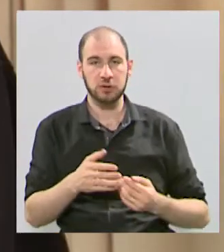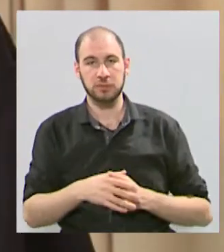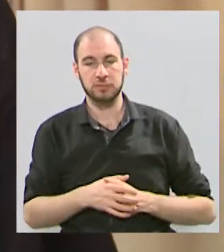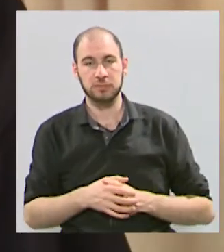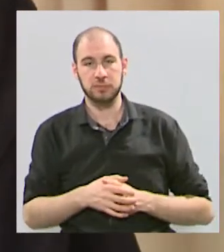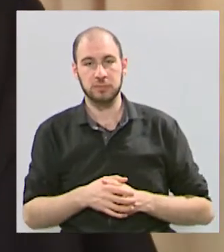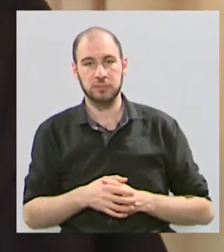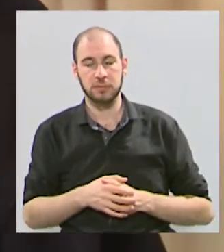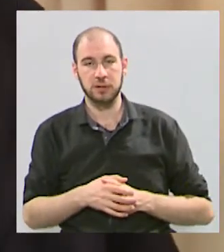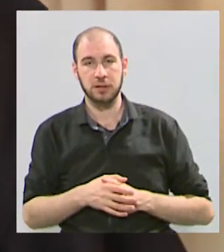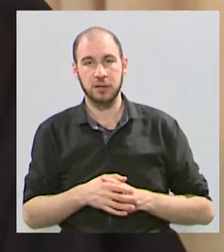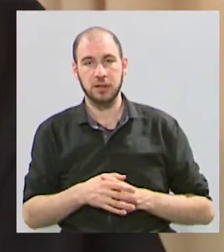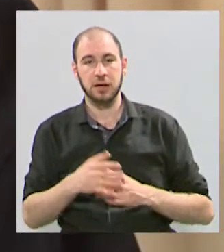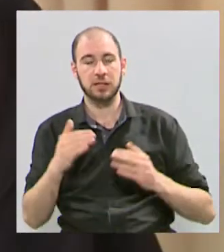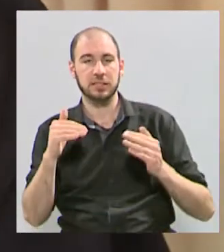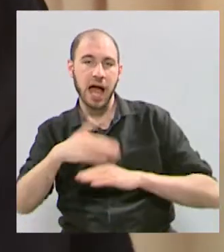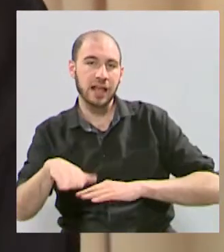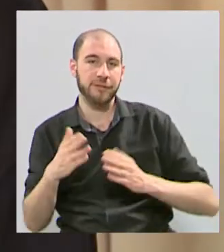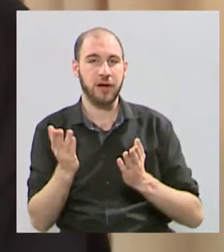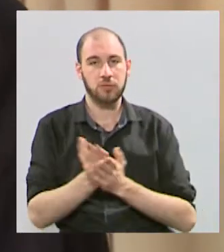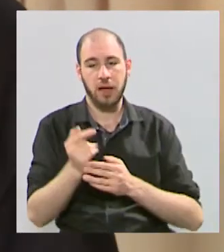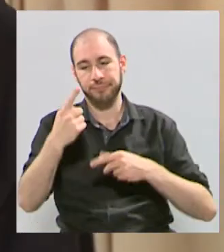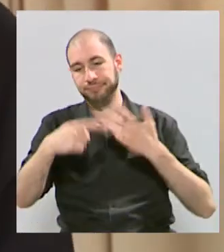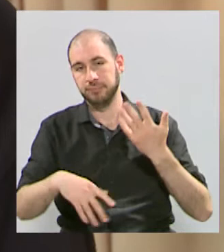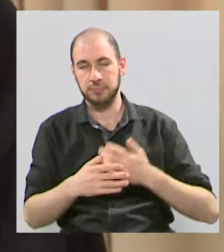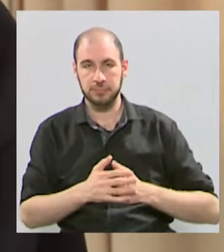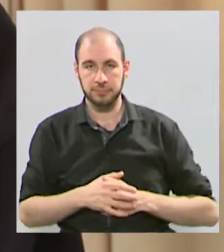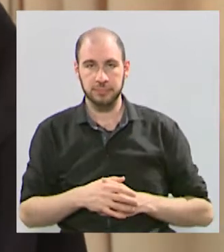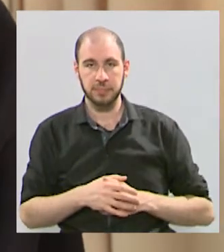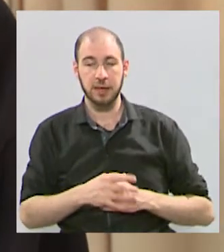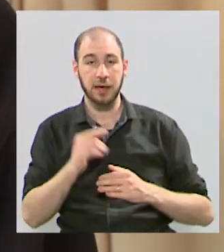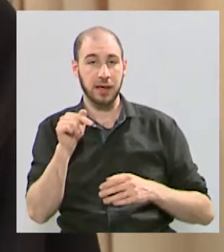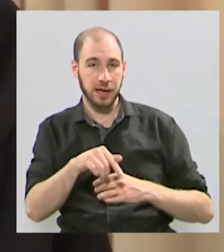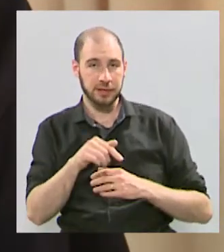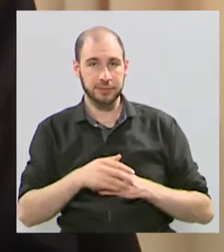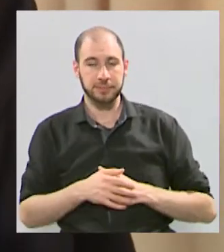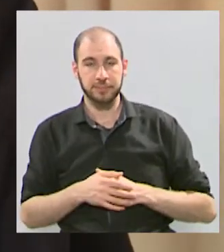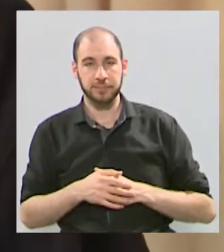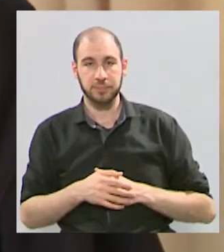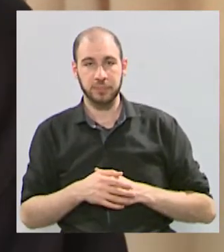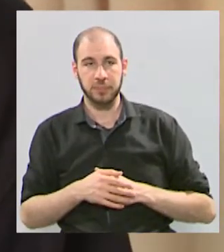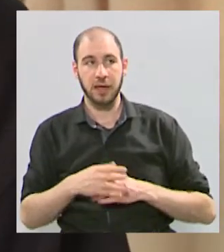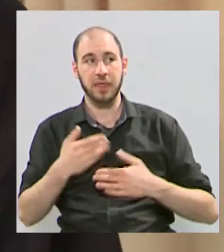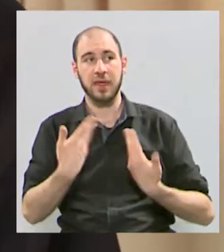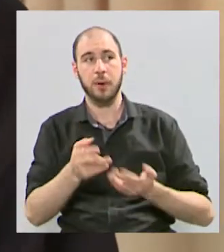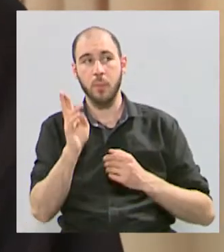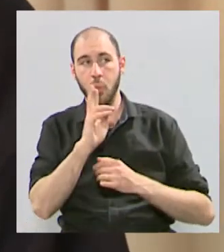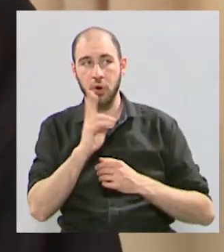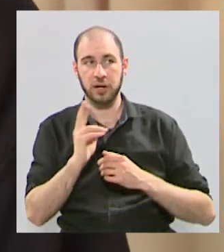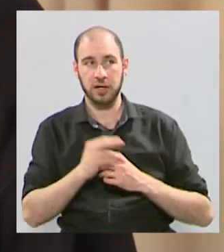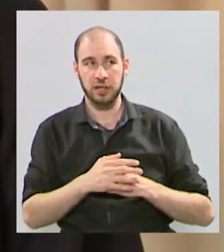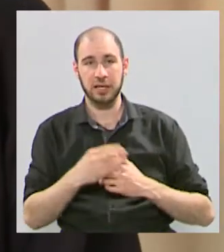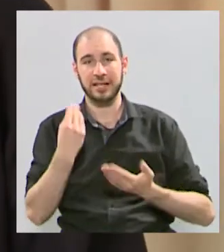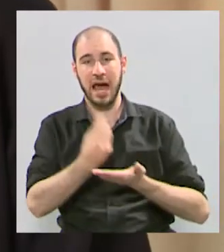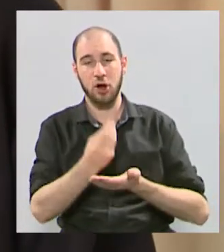como en la casa, en la facultad, en todos lados. Entonces, esto proporciona que las mujeres podamos tener